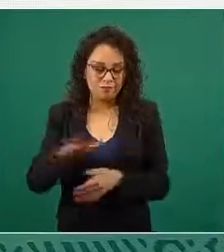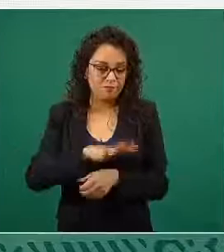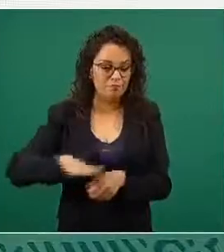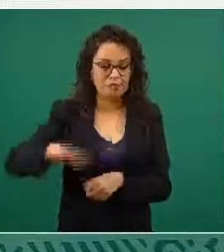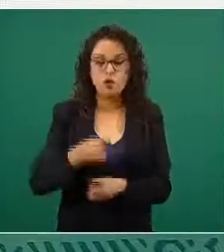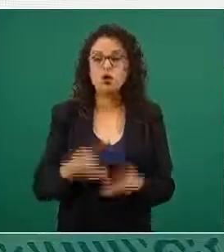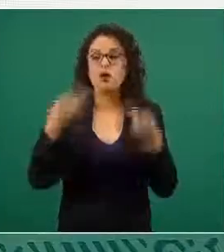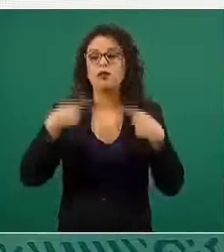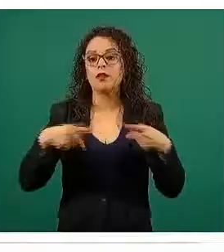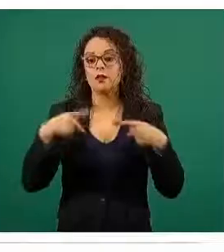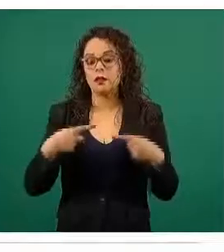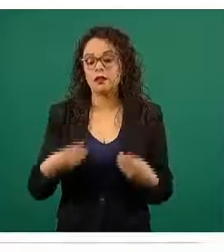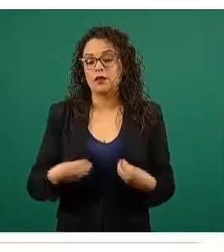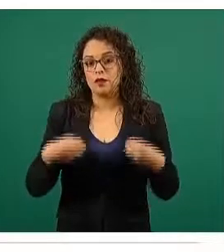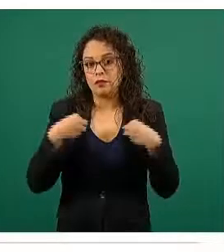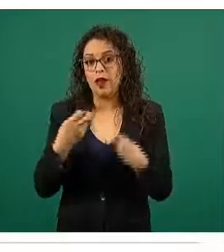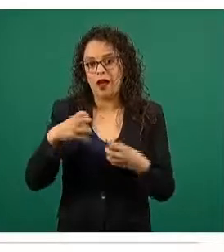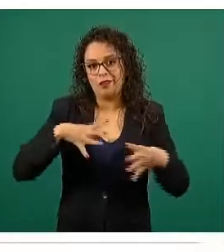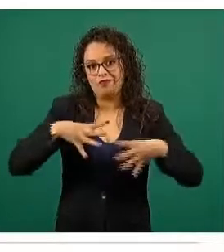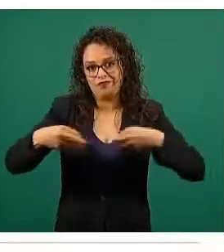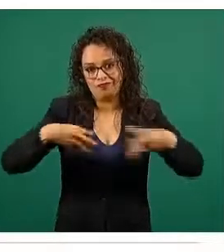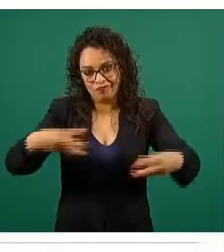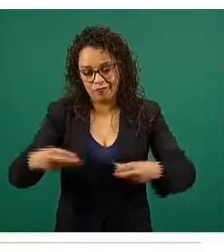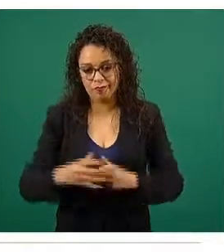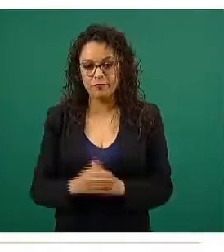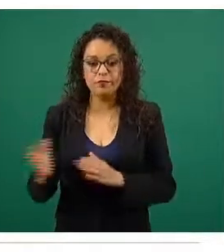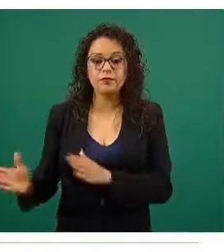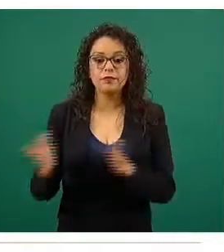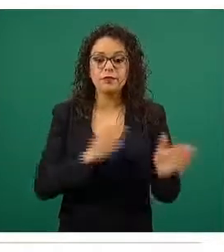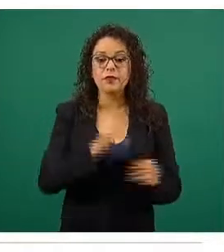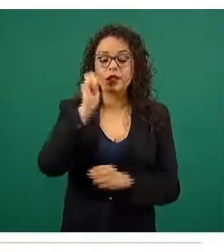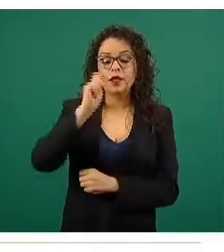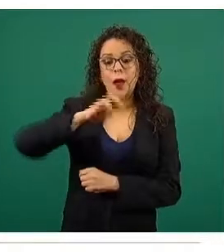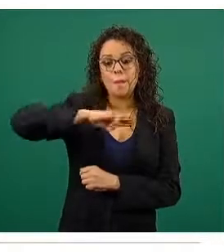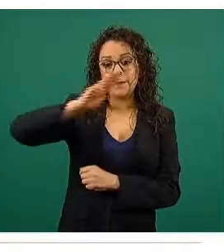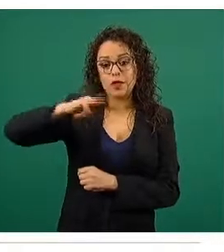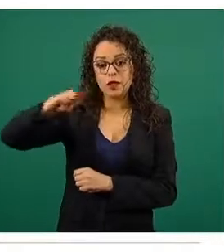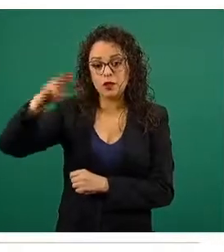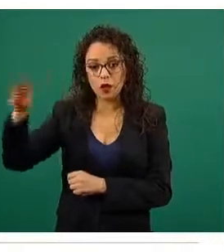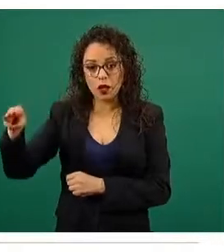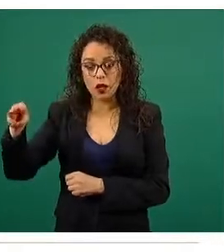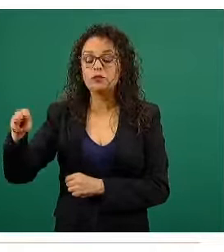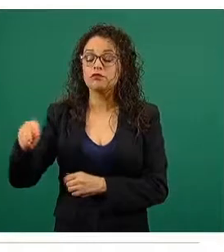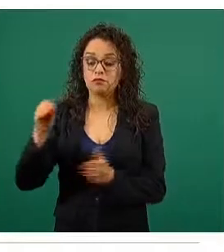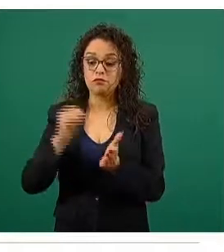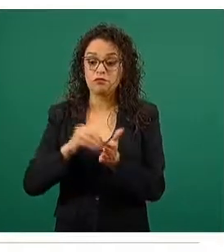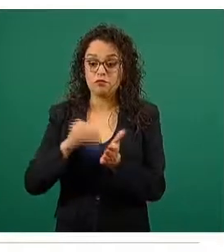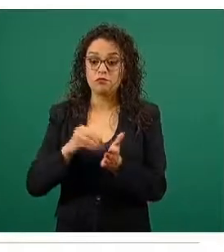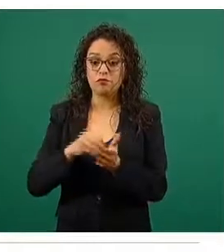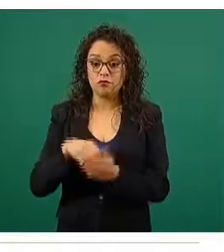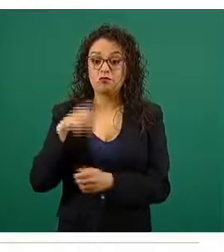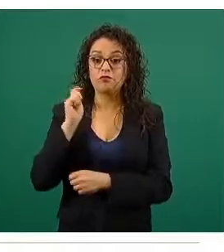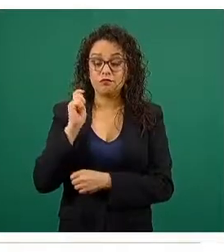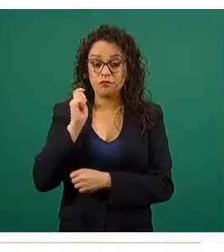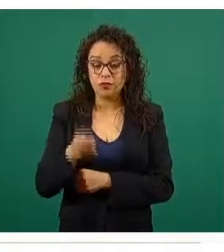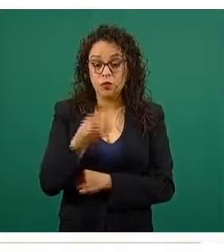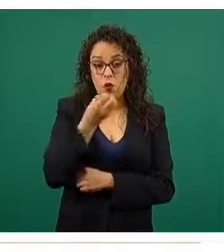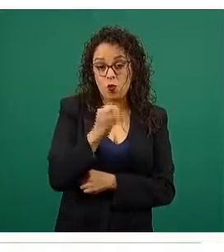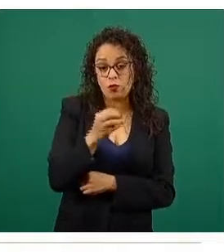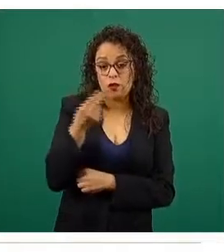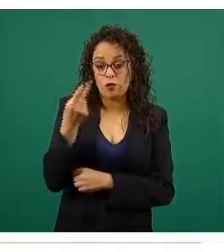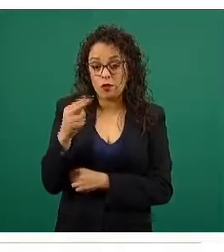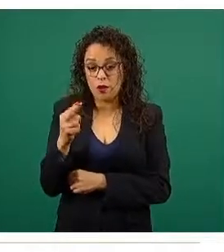siguiente. Michoacán, en general con importantes variaciones, todavía un trecho largo de ascenso durante octubre y